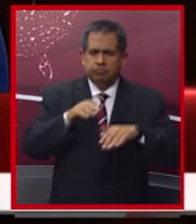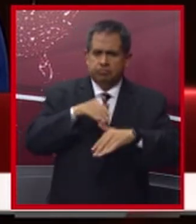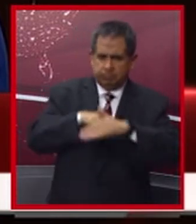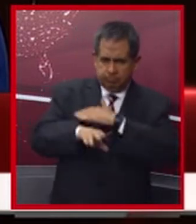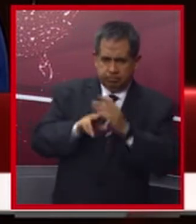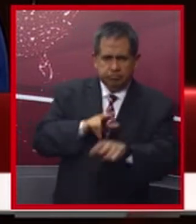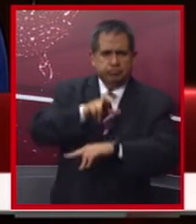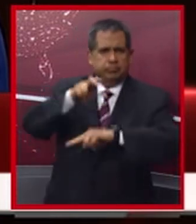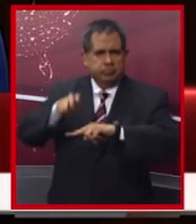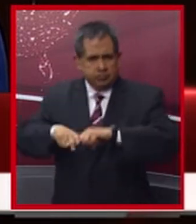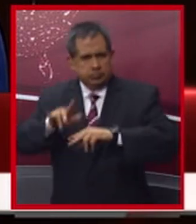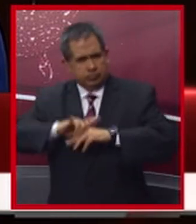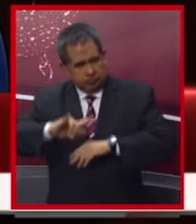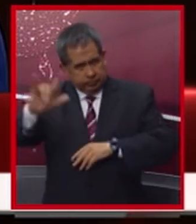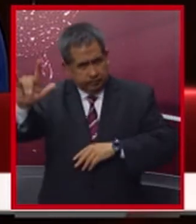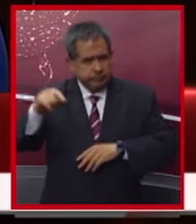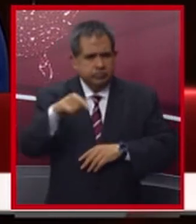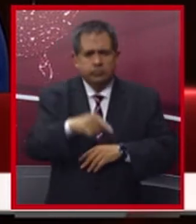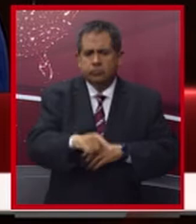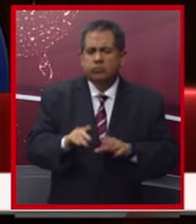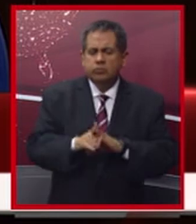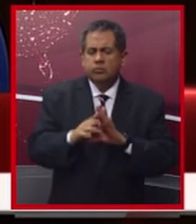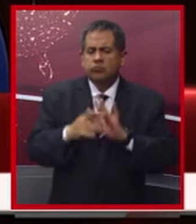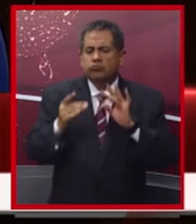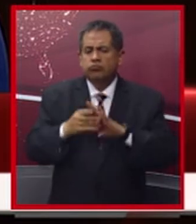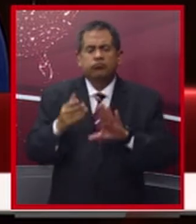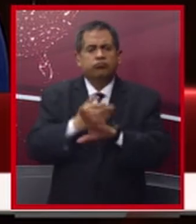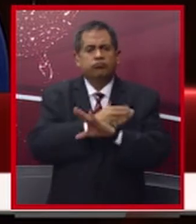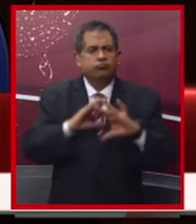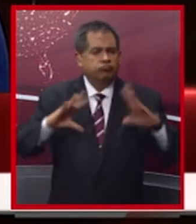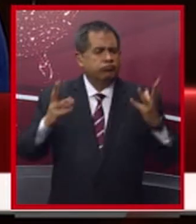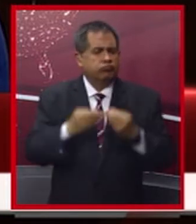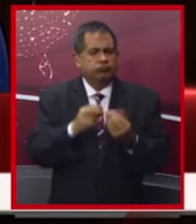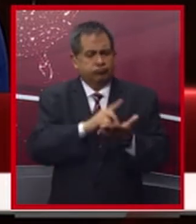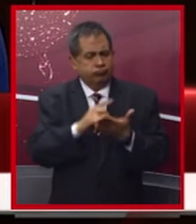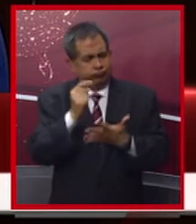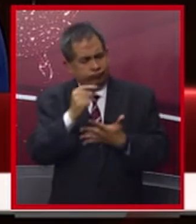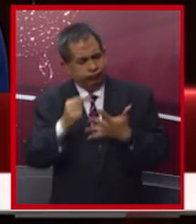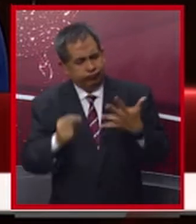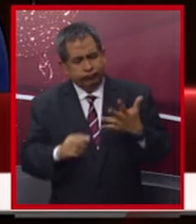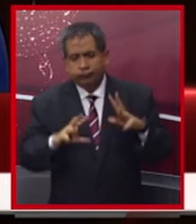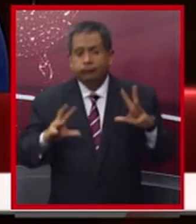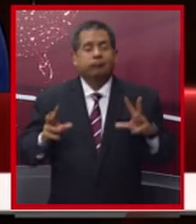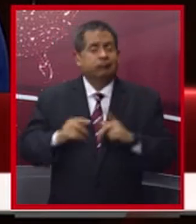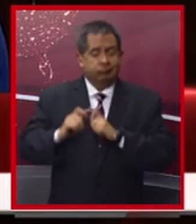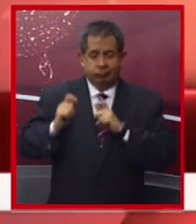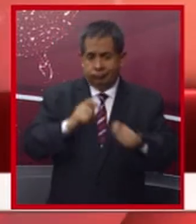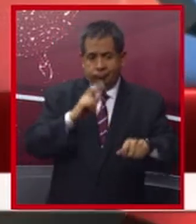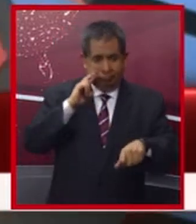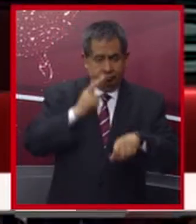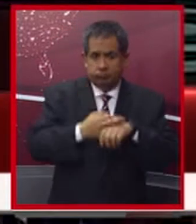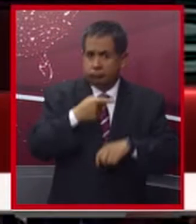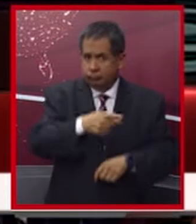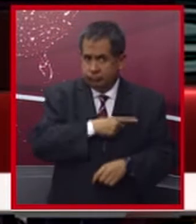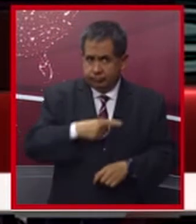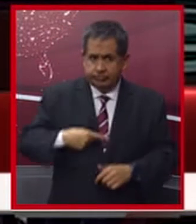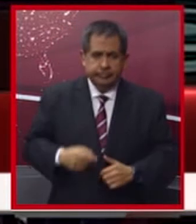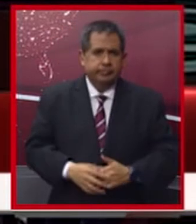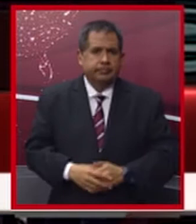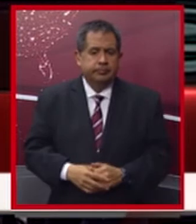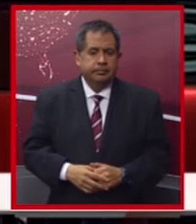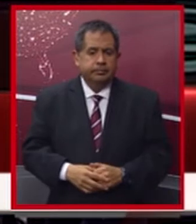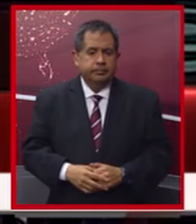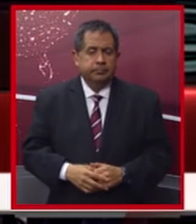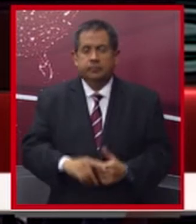que se sistematizan y aglutinan los derechos con carácter de irrenunciables. La ley